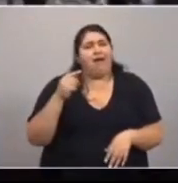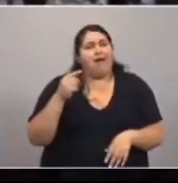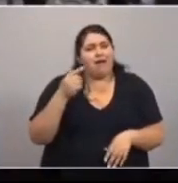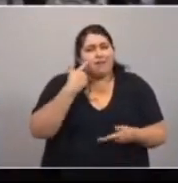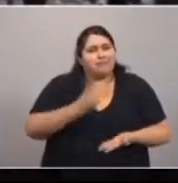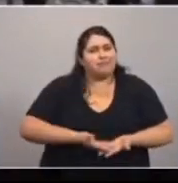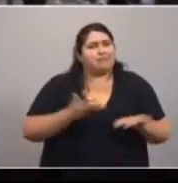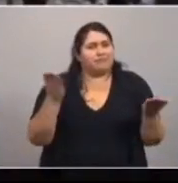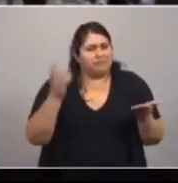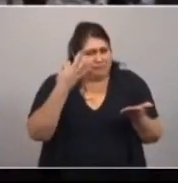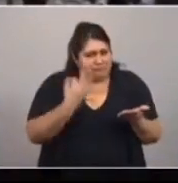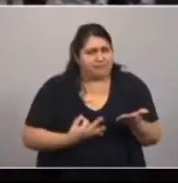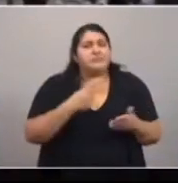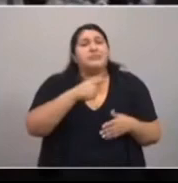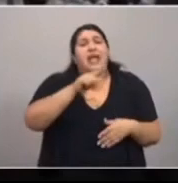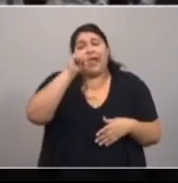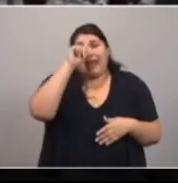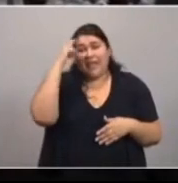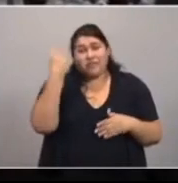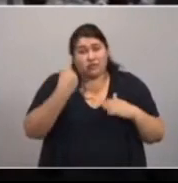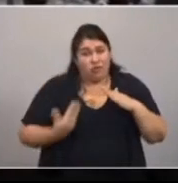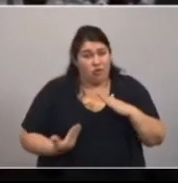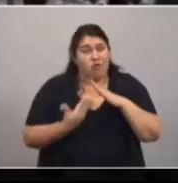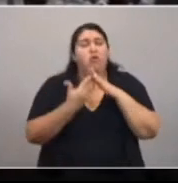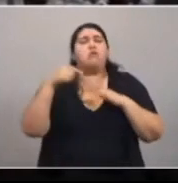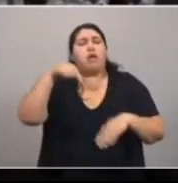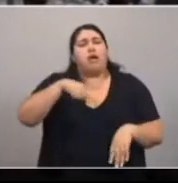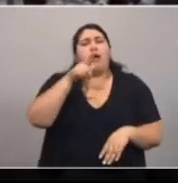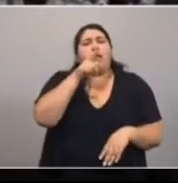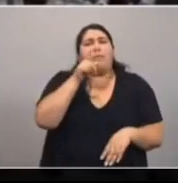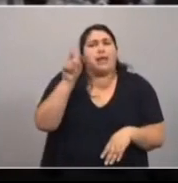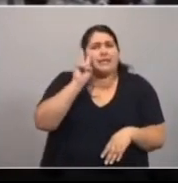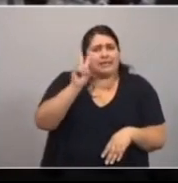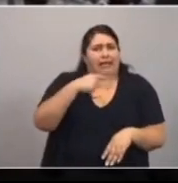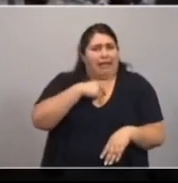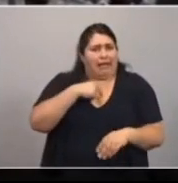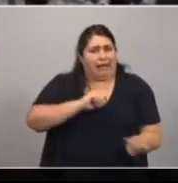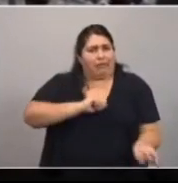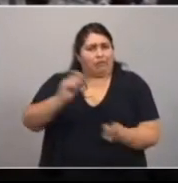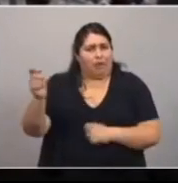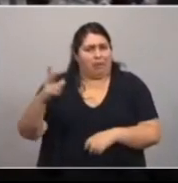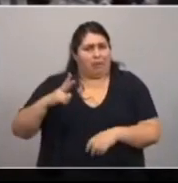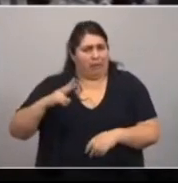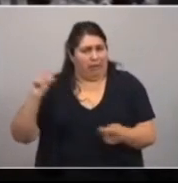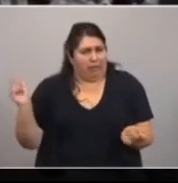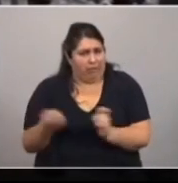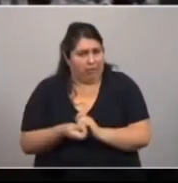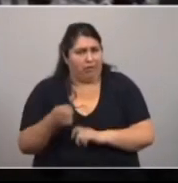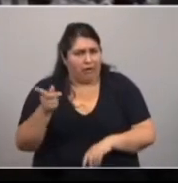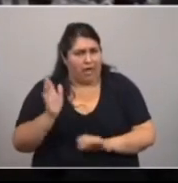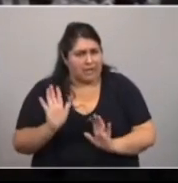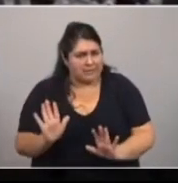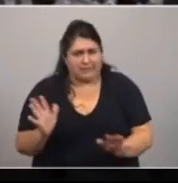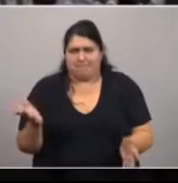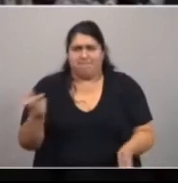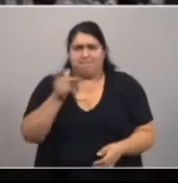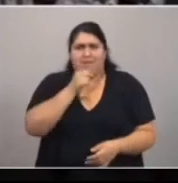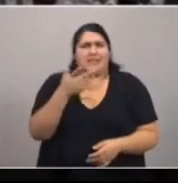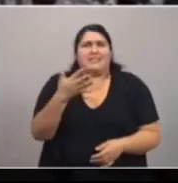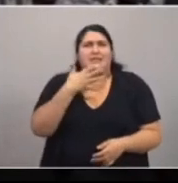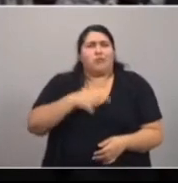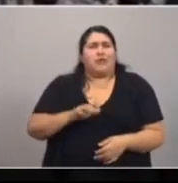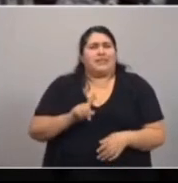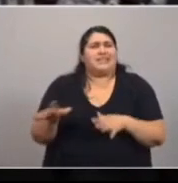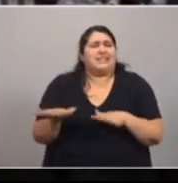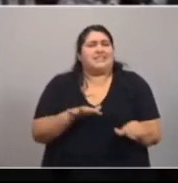ahora parece que lo quieren privatizar y no entienden el rol fundamental que tiene la banca pública, acompañando